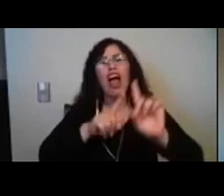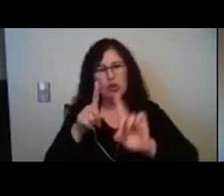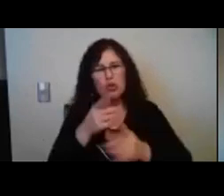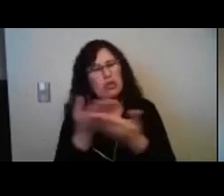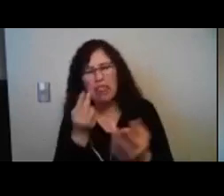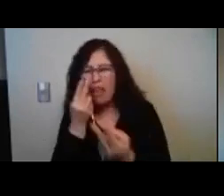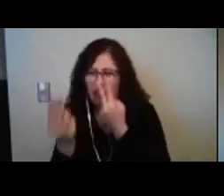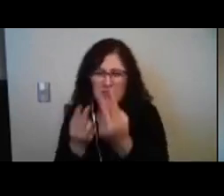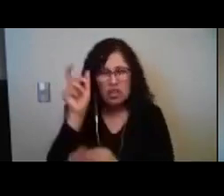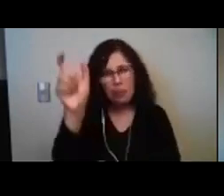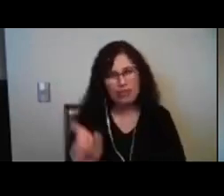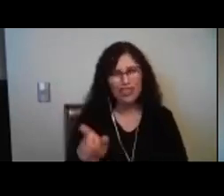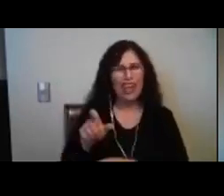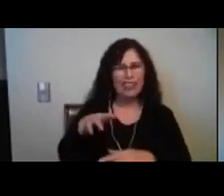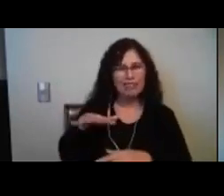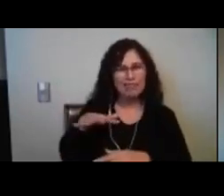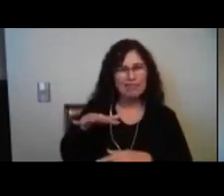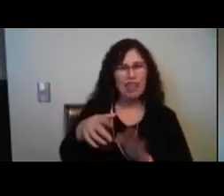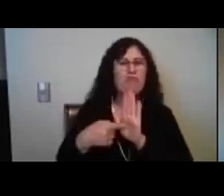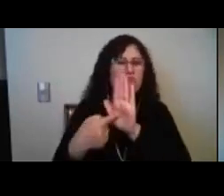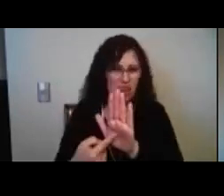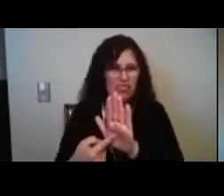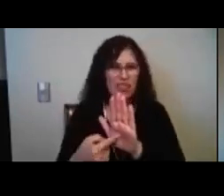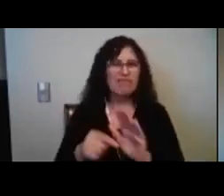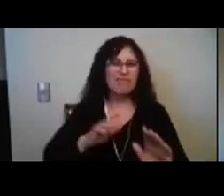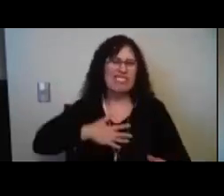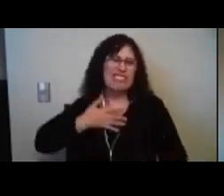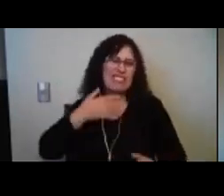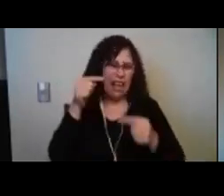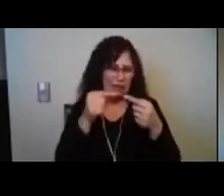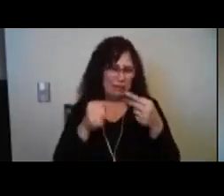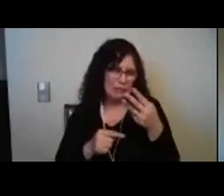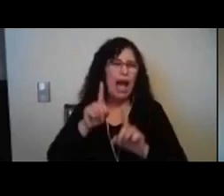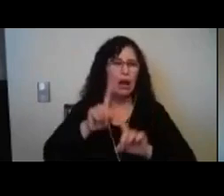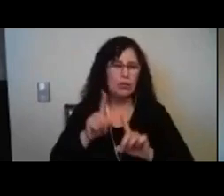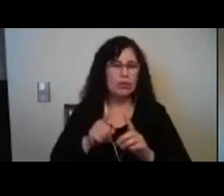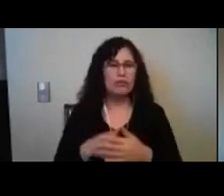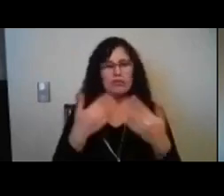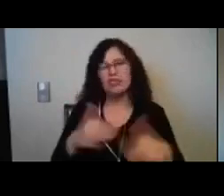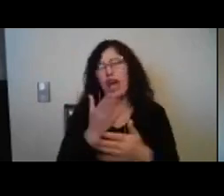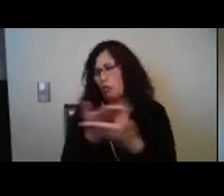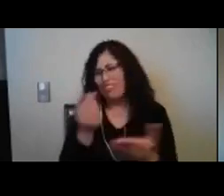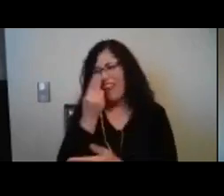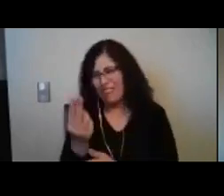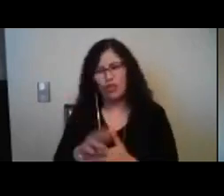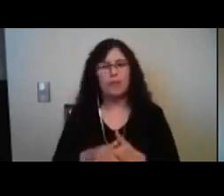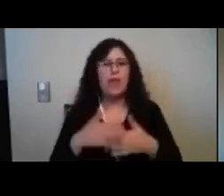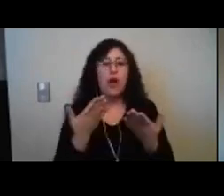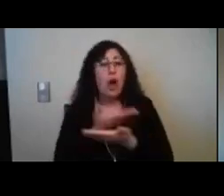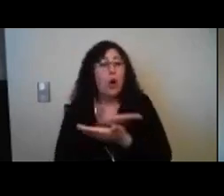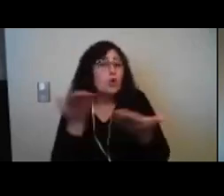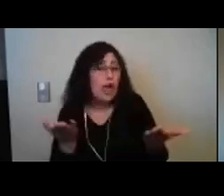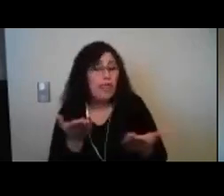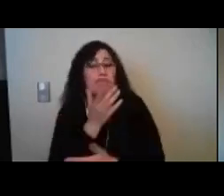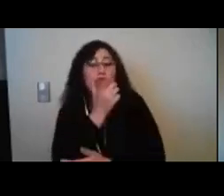en alguna persona con Parkinson, ¿ya? La misma modalidad, si alguien tiene alguna pregunta, alguna